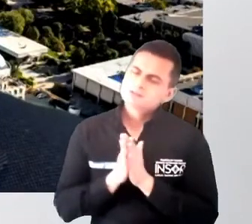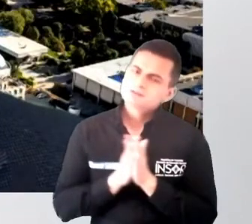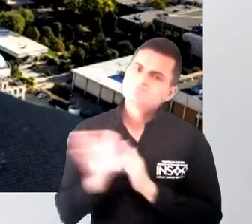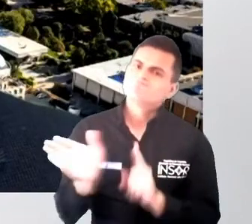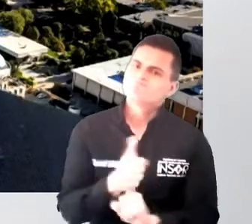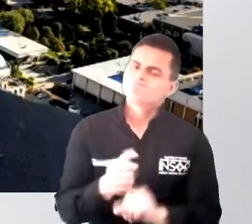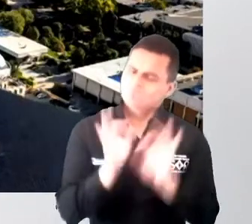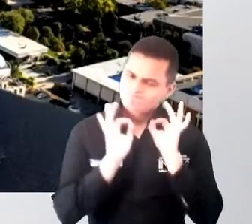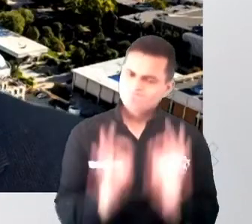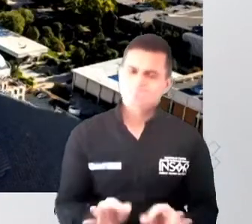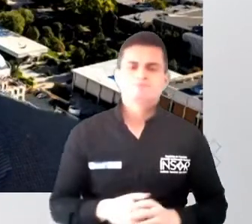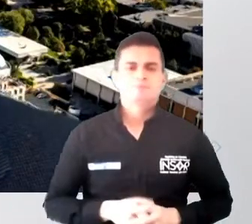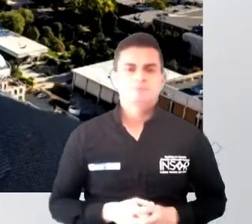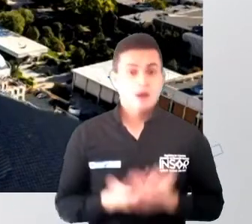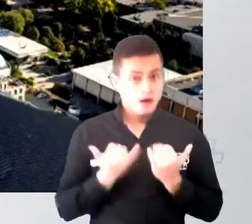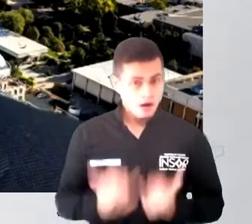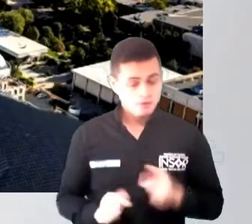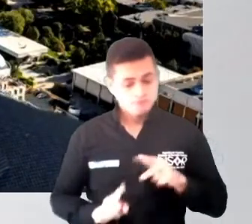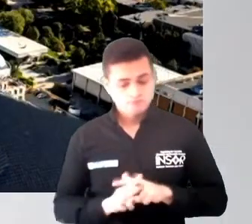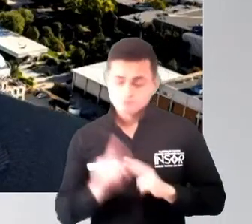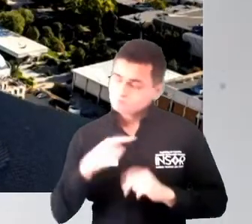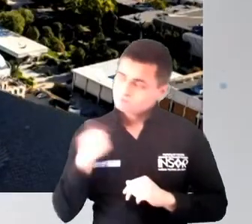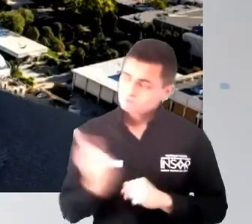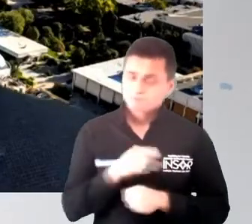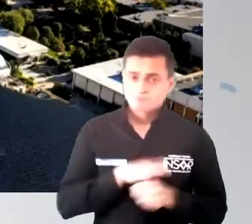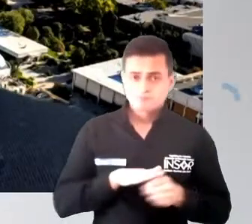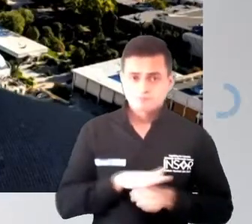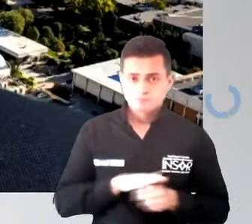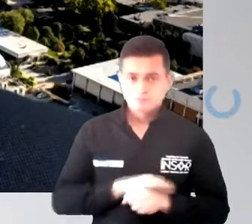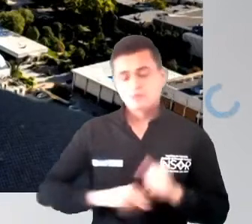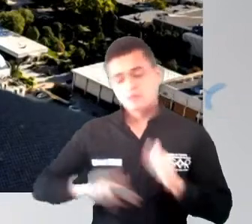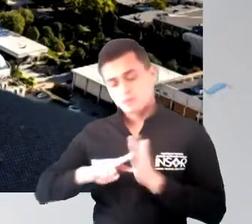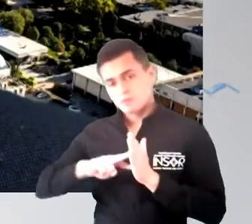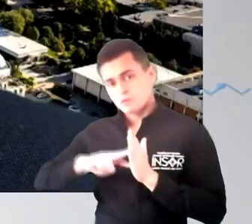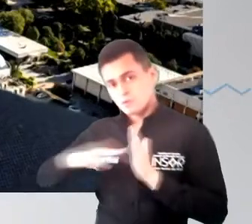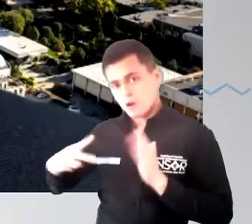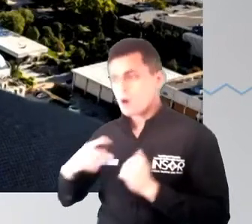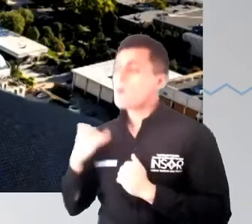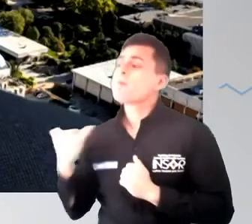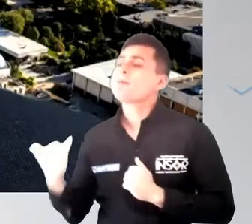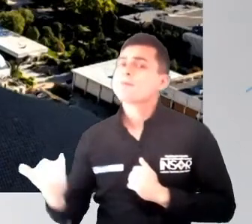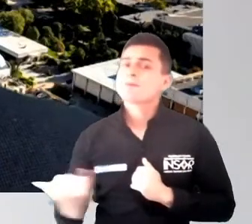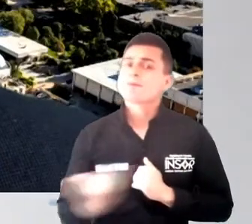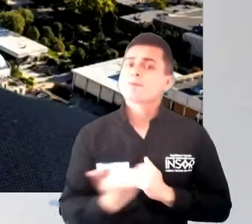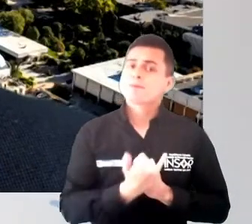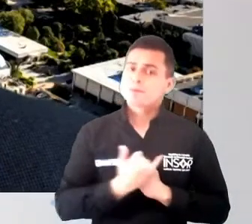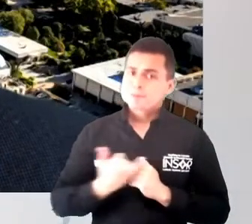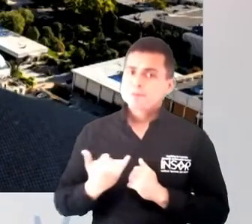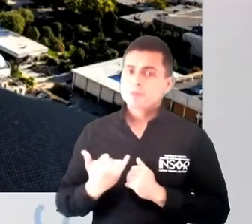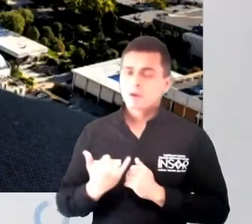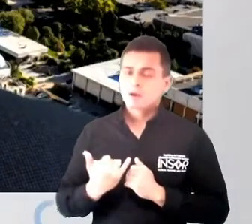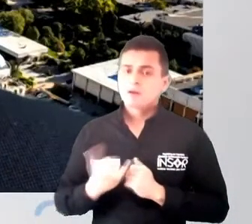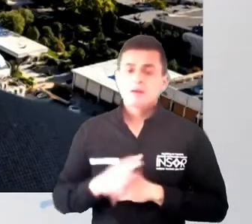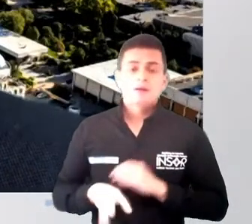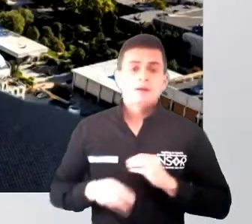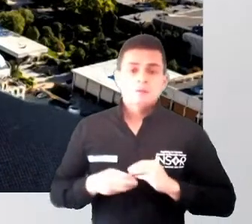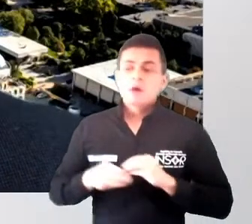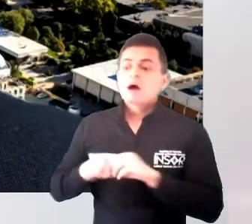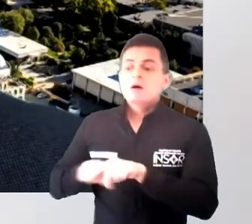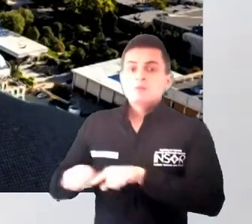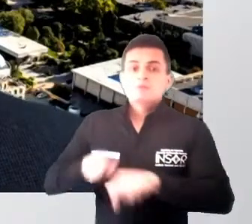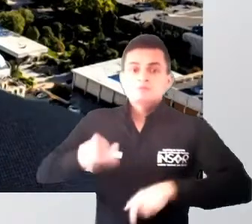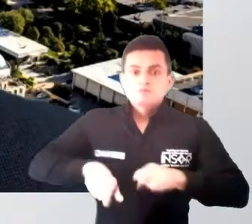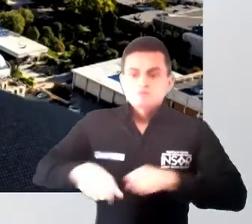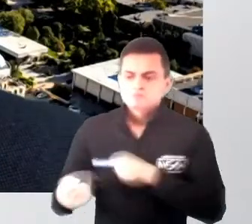Las cosas que están ocurriendo, las tecnologías que están disponibles, tienen el potencial para ayudarles a los estudiantes